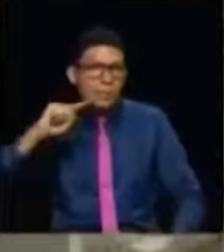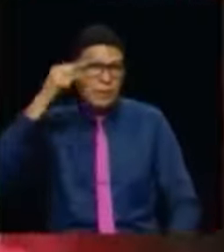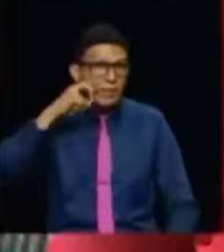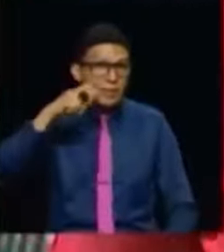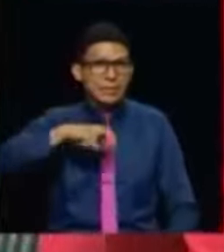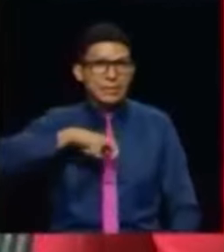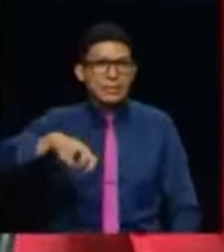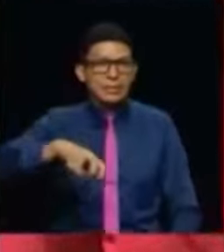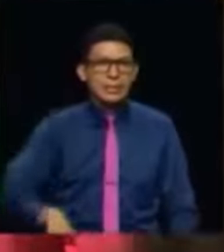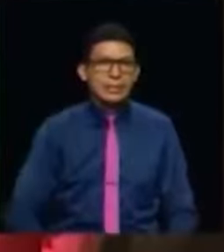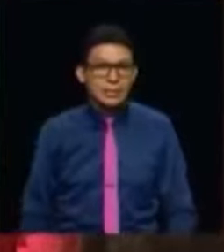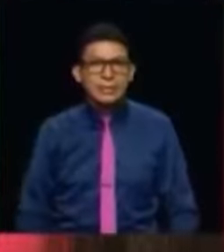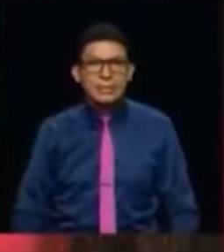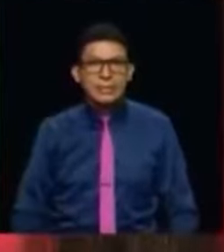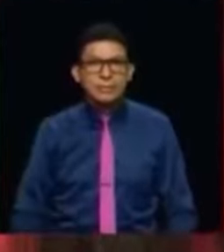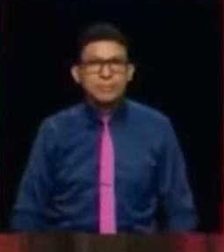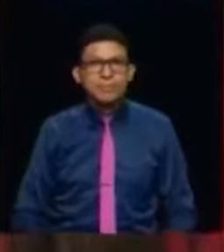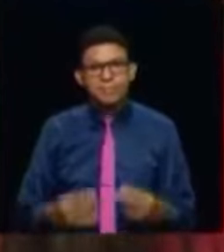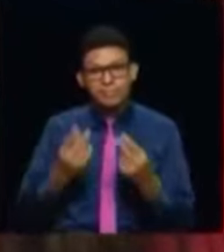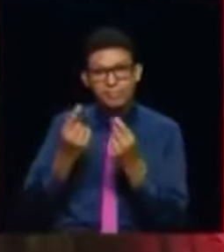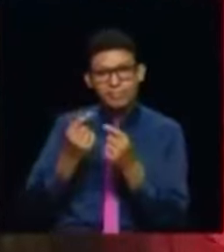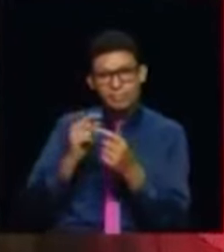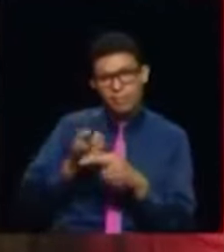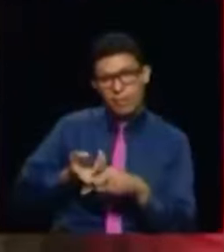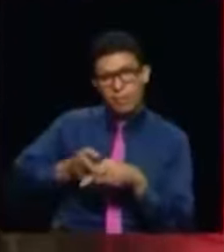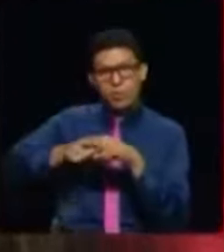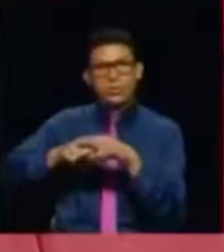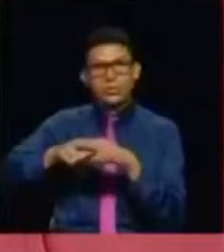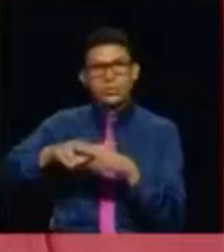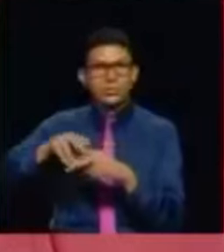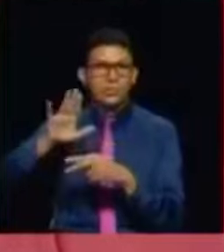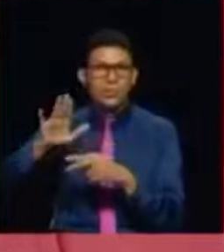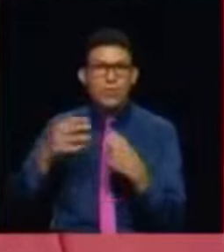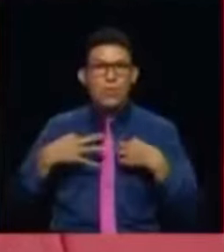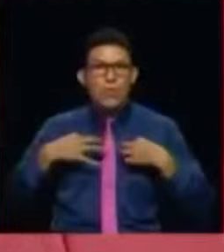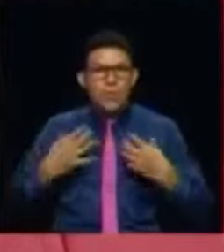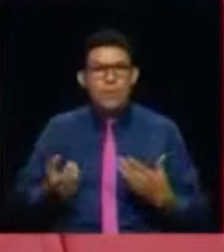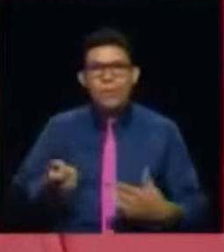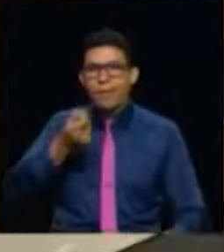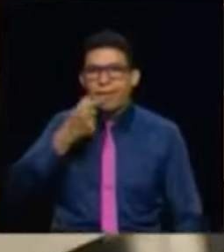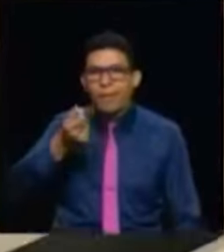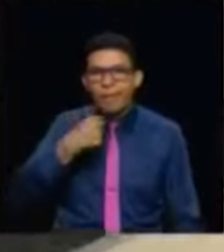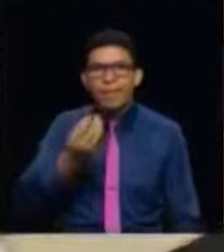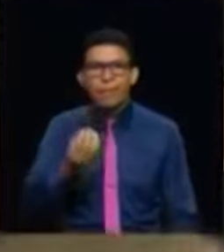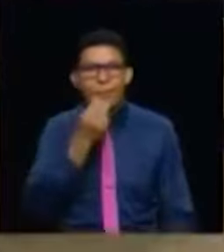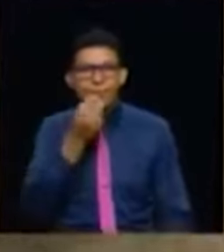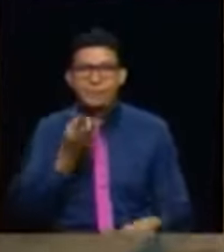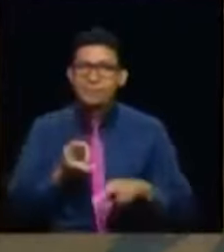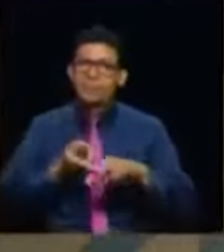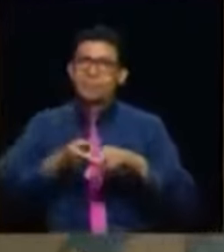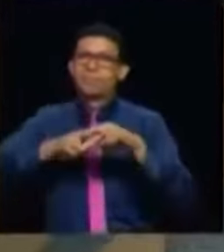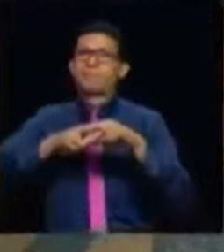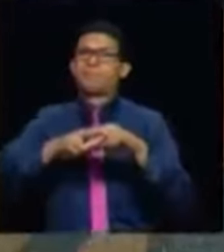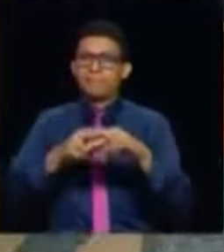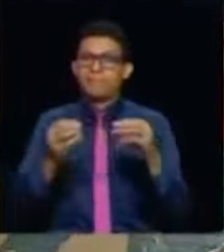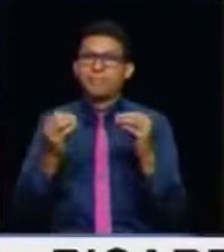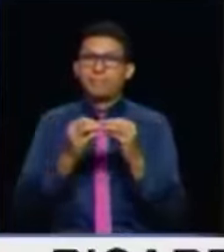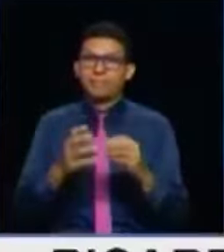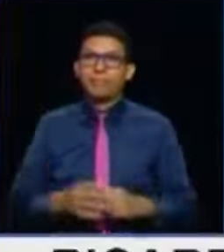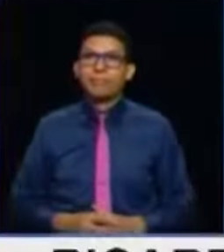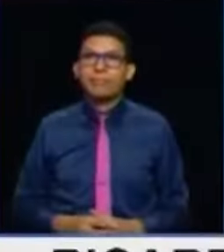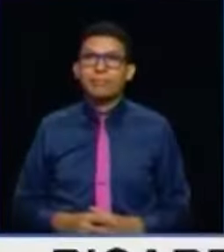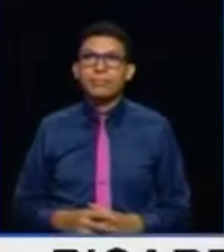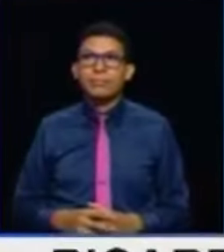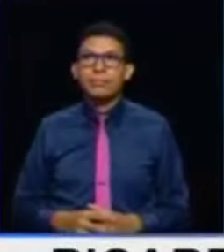necesidad. Aseguran además que de ejecutar esta medida, el precio de la ropa, los medicamentos y los alimentos presentarían considerables alzas. No